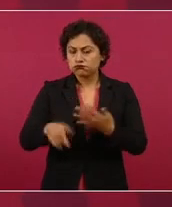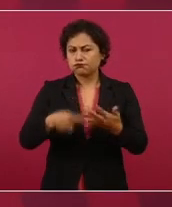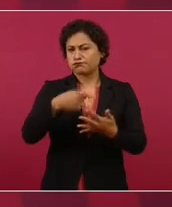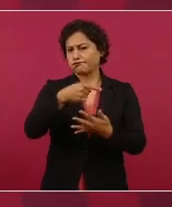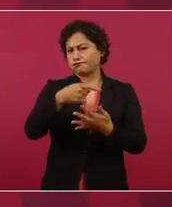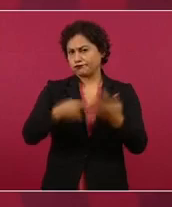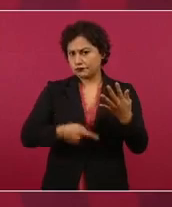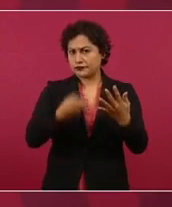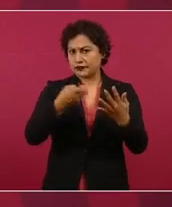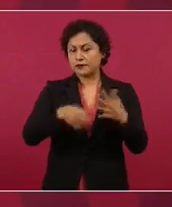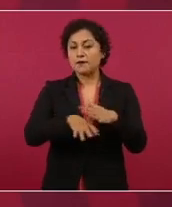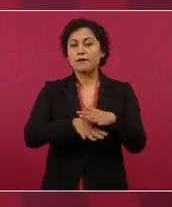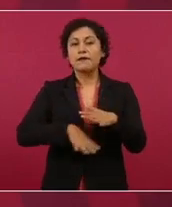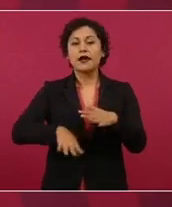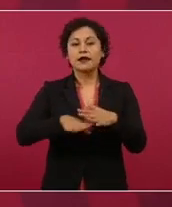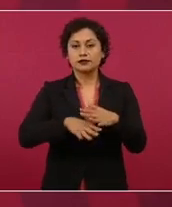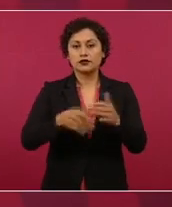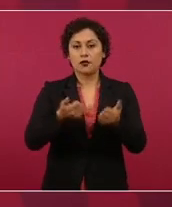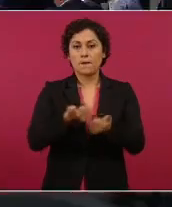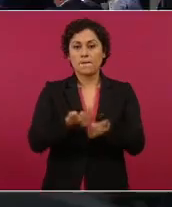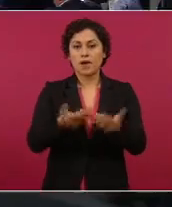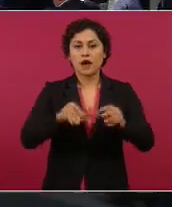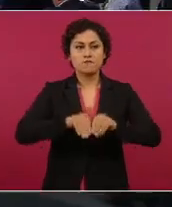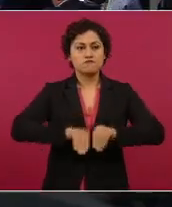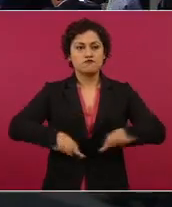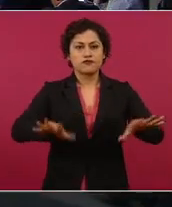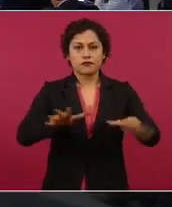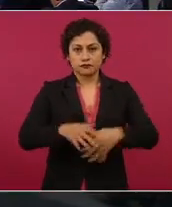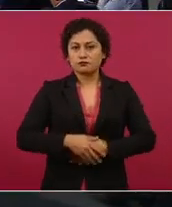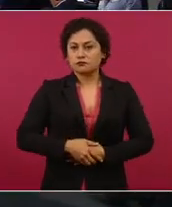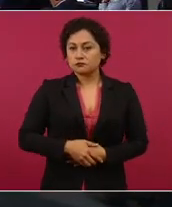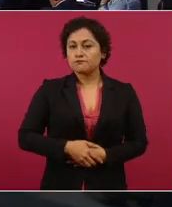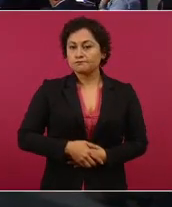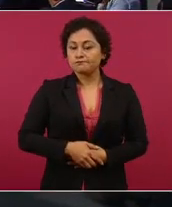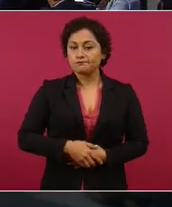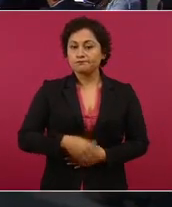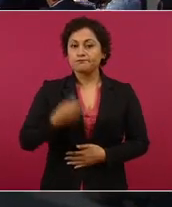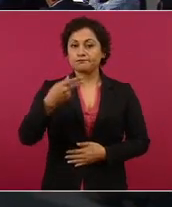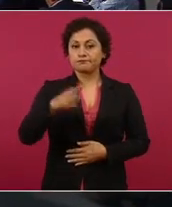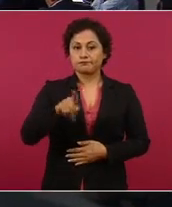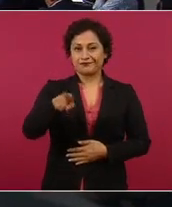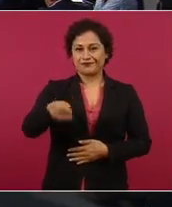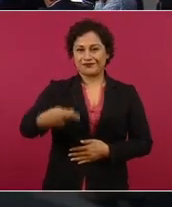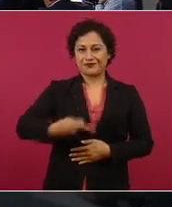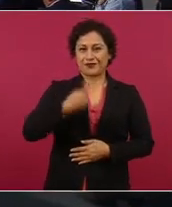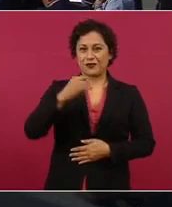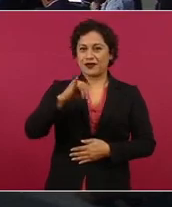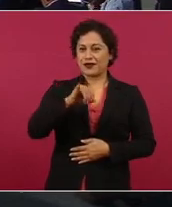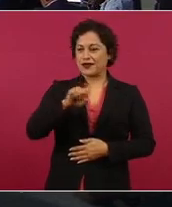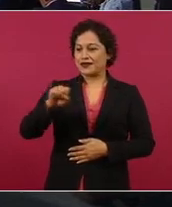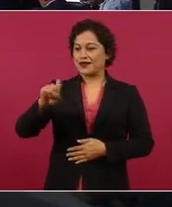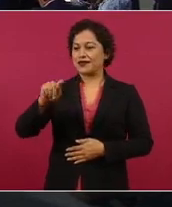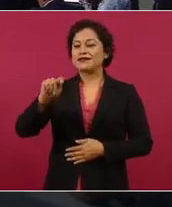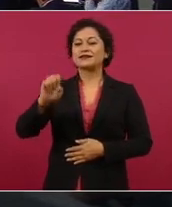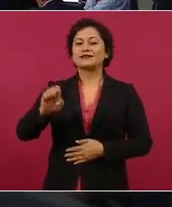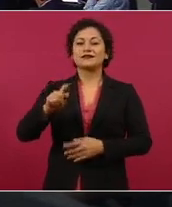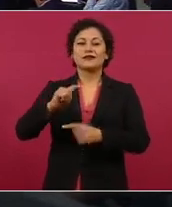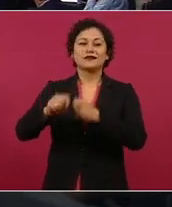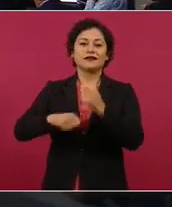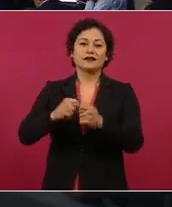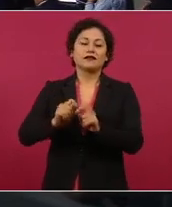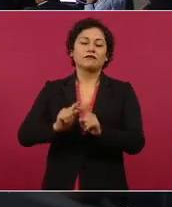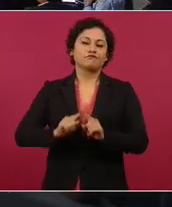básicos que se distribuyen en las tiendas. El caso de las tiendas del ISSSTE es distinto, porque